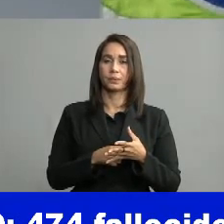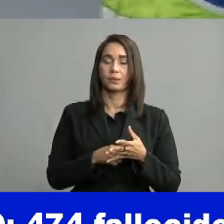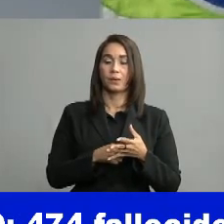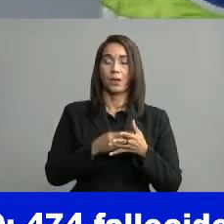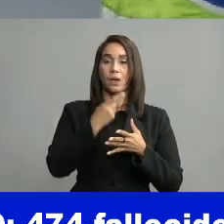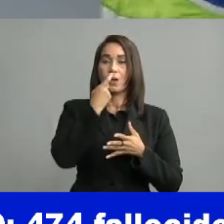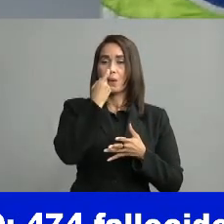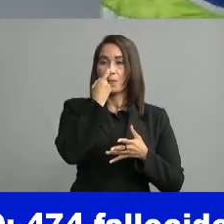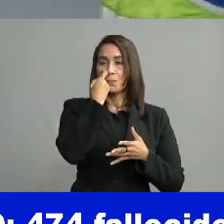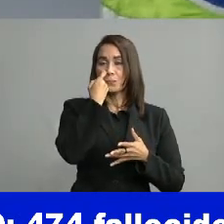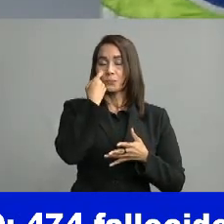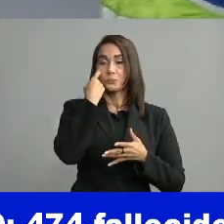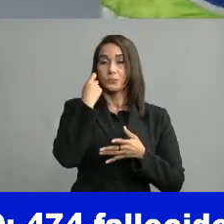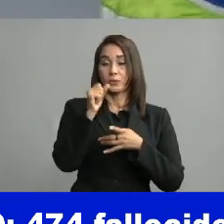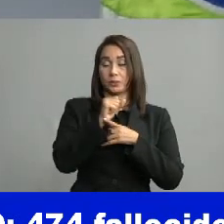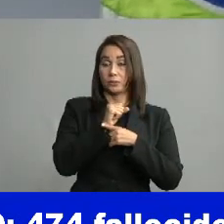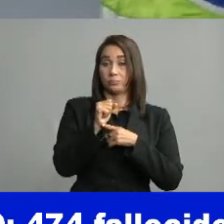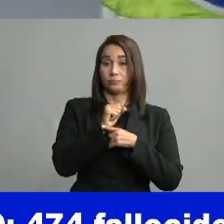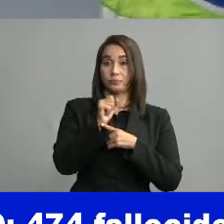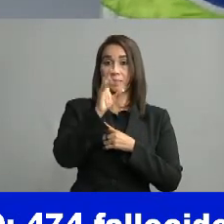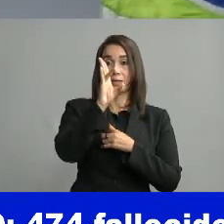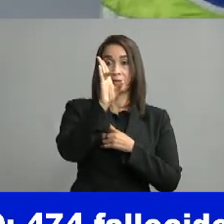muestras procesadas,